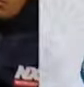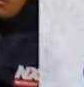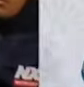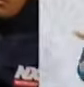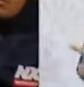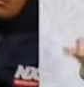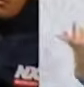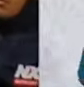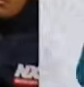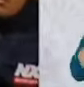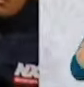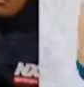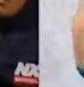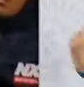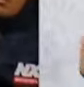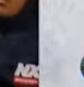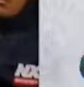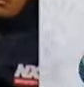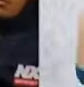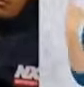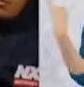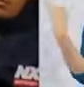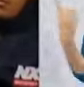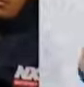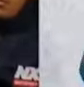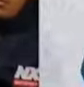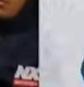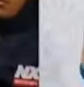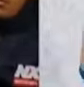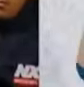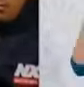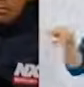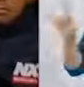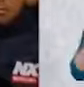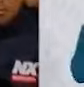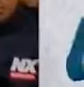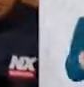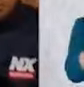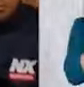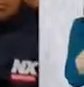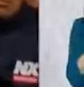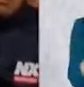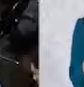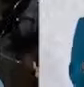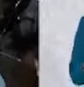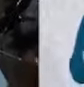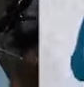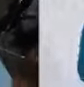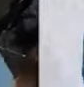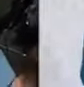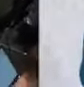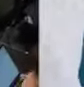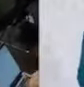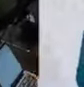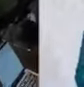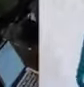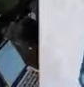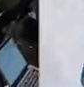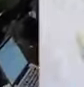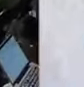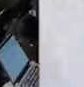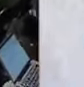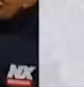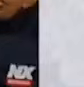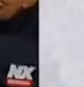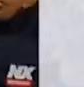los amparos y que posiblemente los pudieran meter a la cárcel. ¿Qué opinión tiene usted de esto? ¿Cómo? Sí,